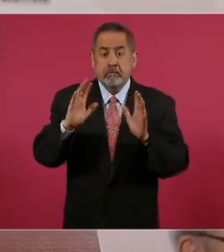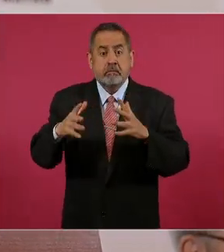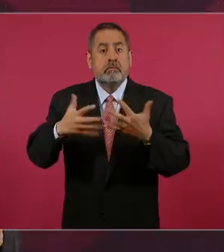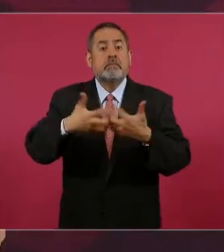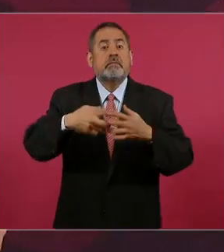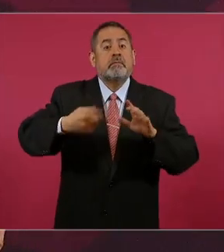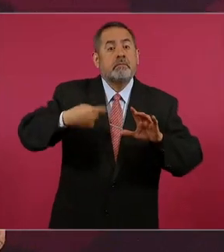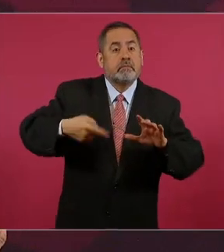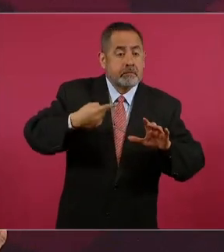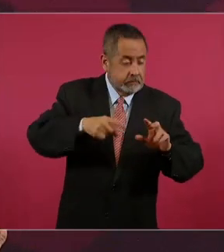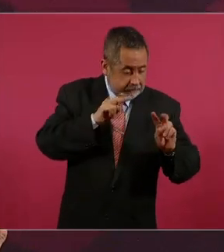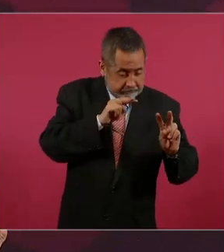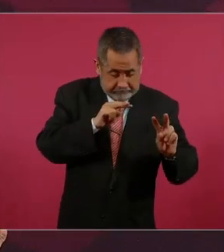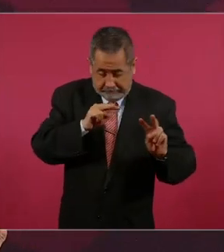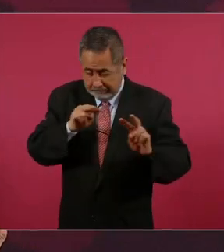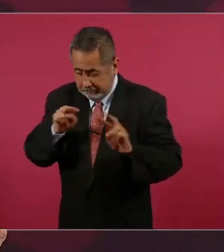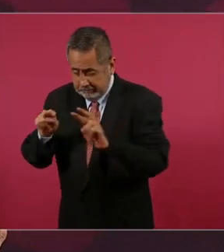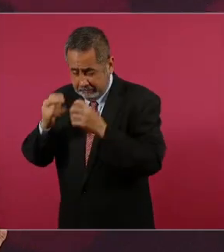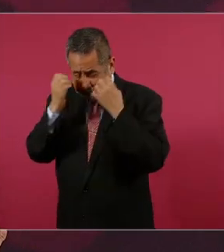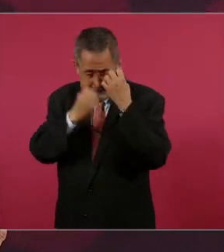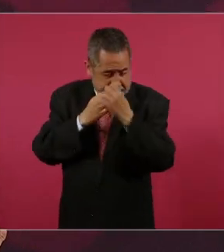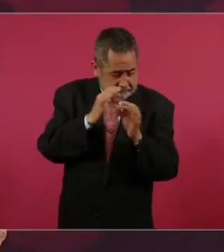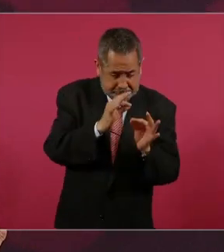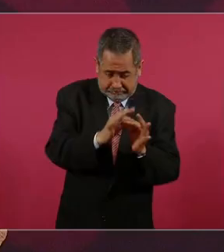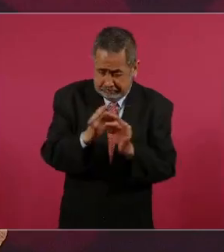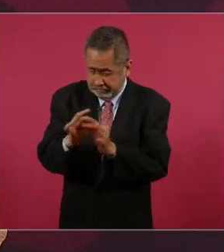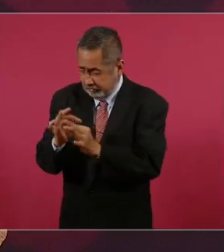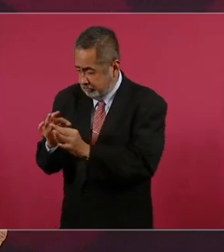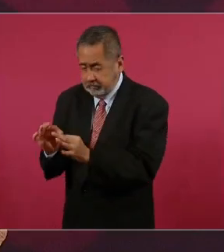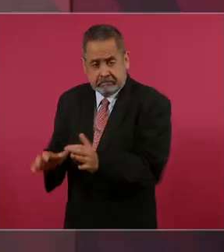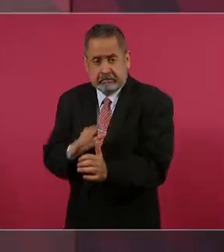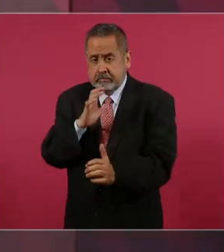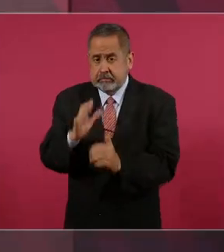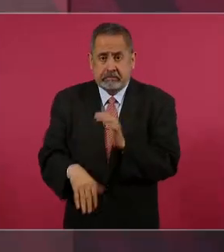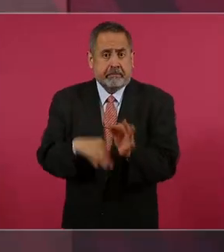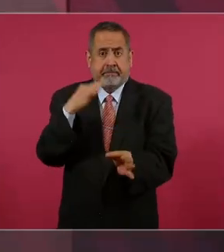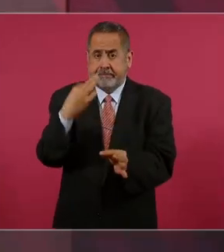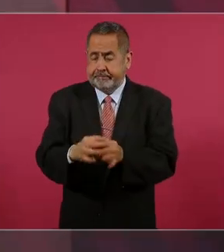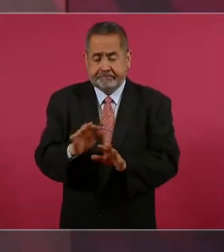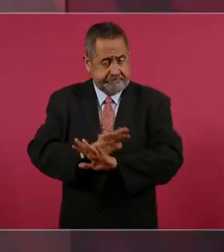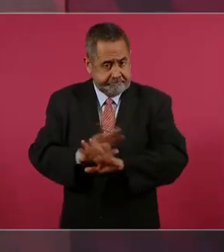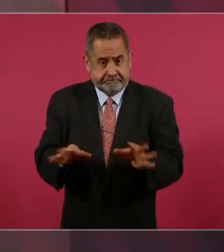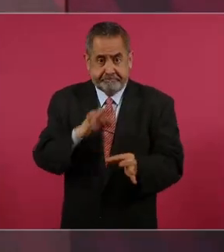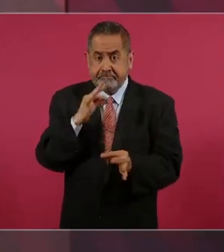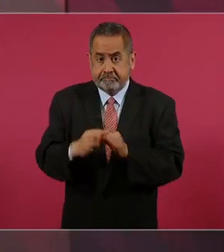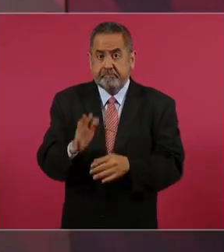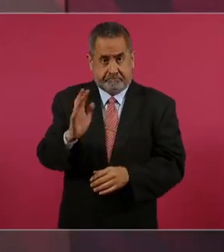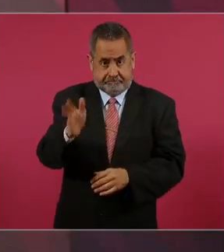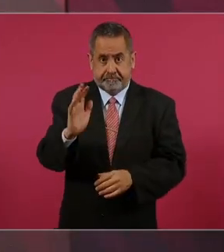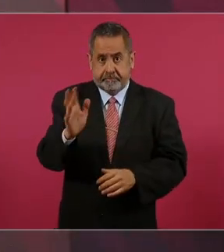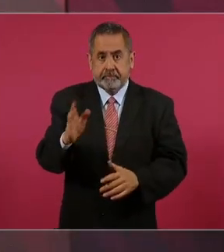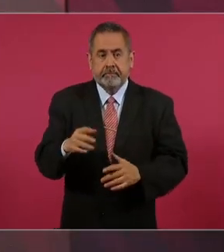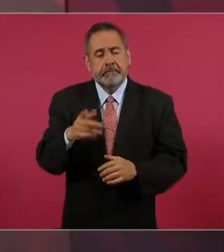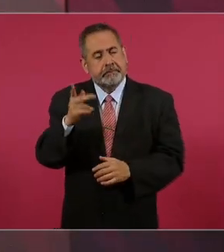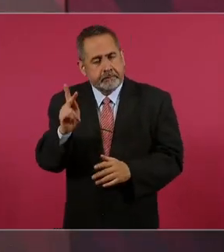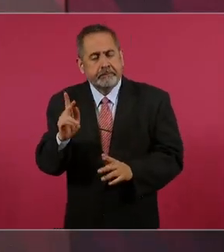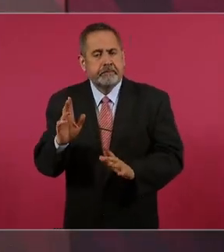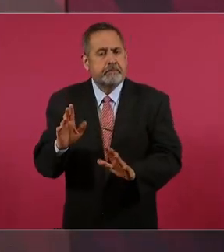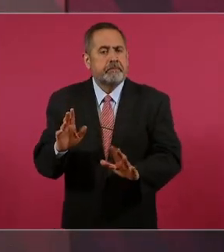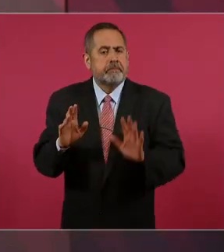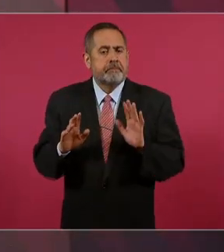todos los equipos terminados todo completo pero